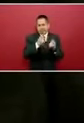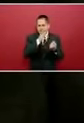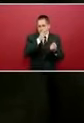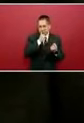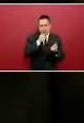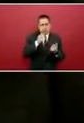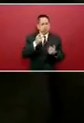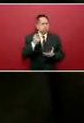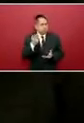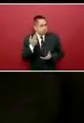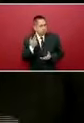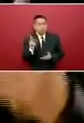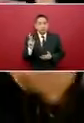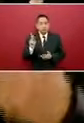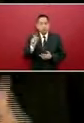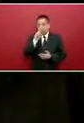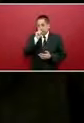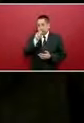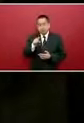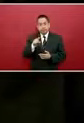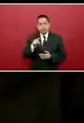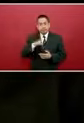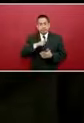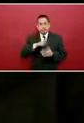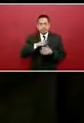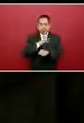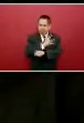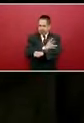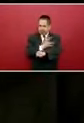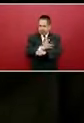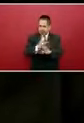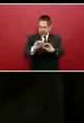pero que también va a haber transparencia.